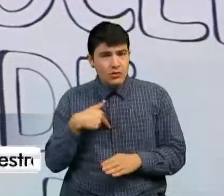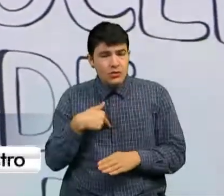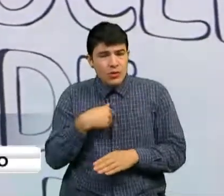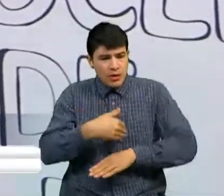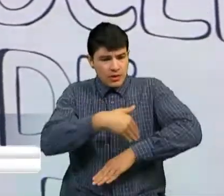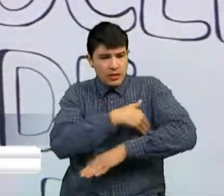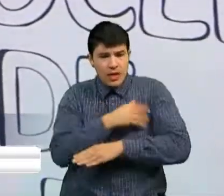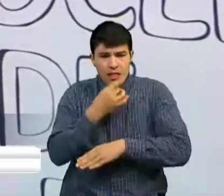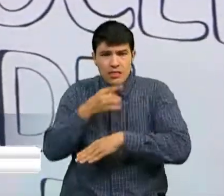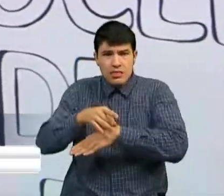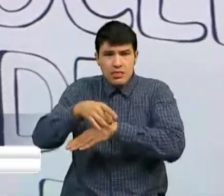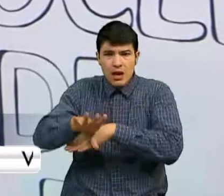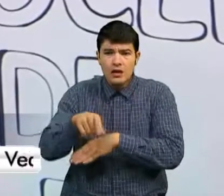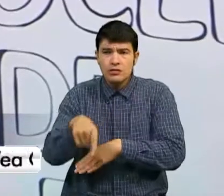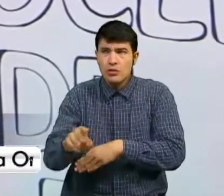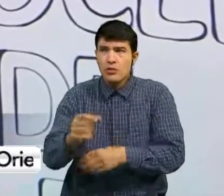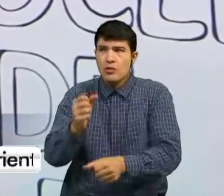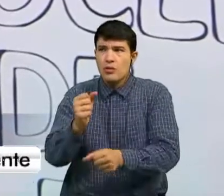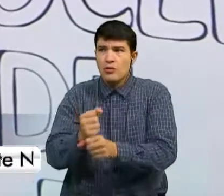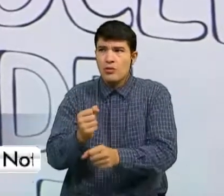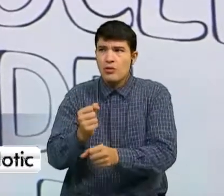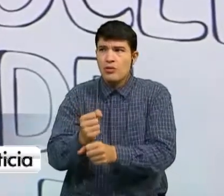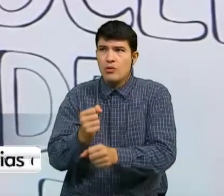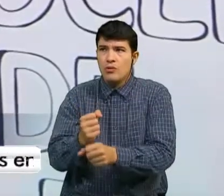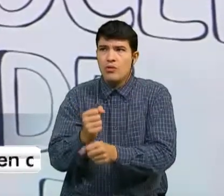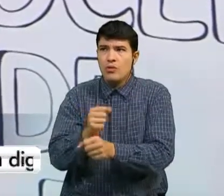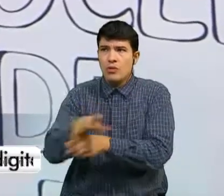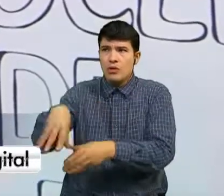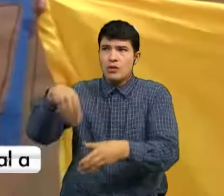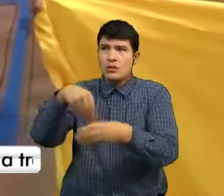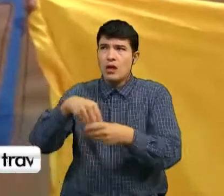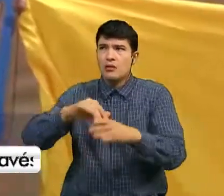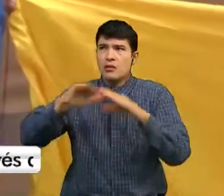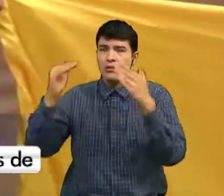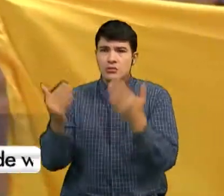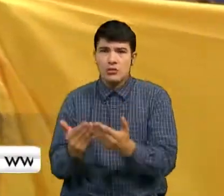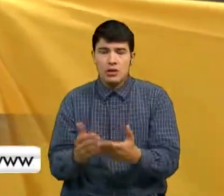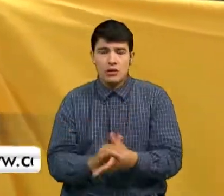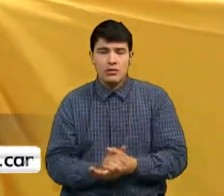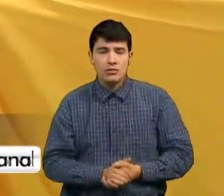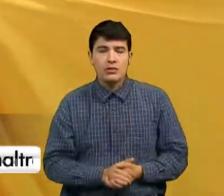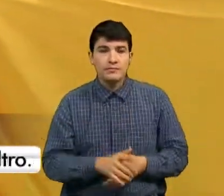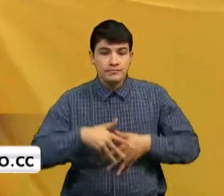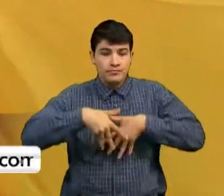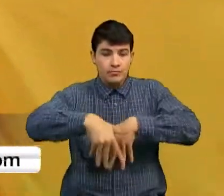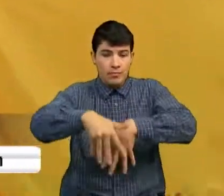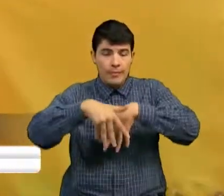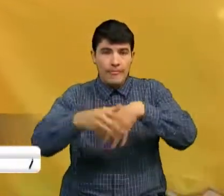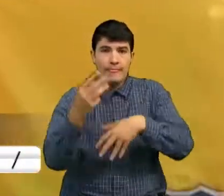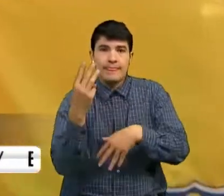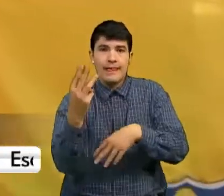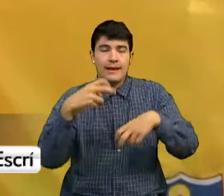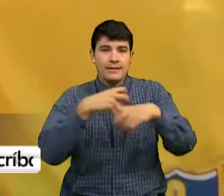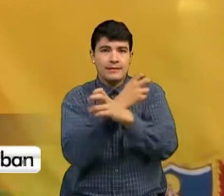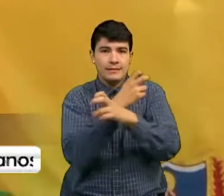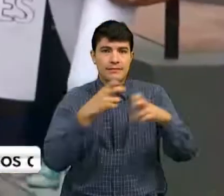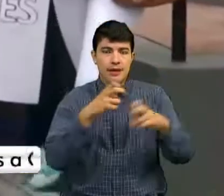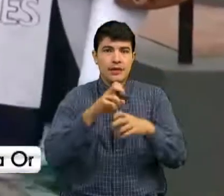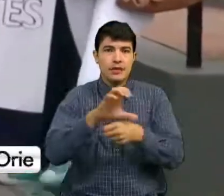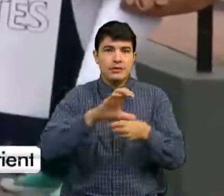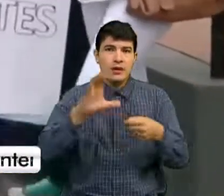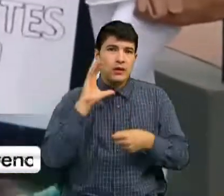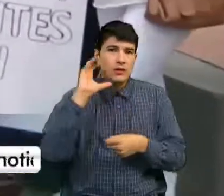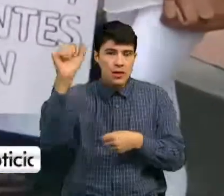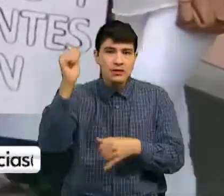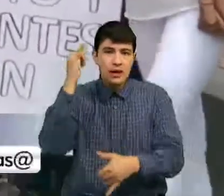los docentes que en este momento están en cada una de las sedes educativas. La marcha recorrió los 3 parques del centro de la ciudad y finalizó con